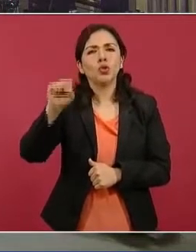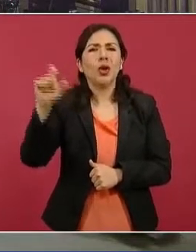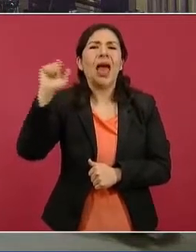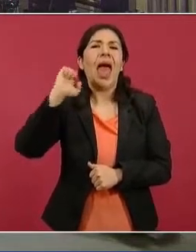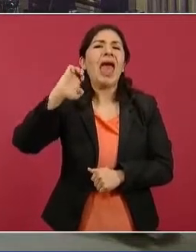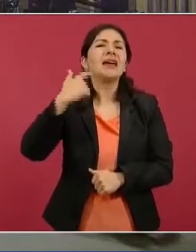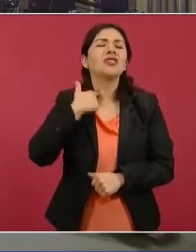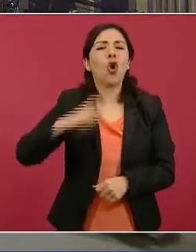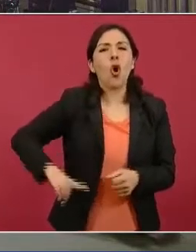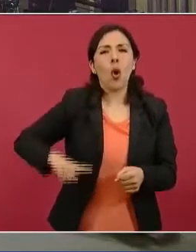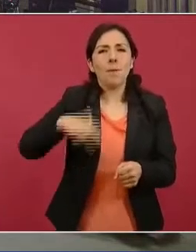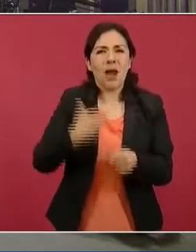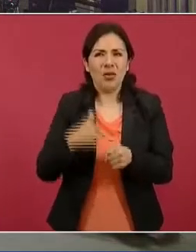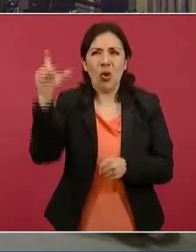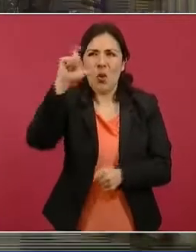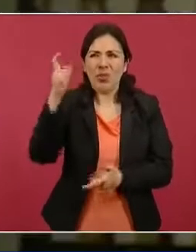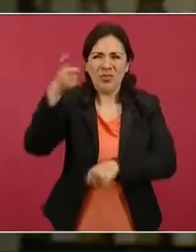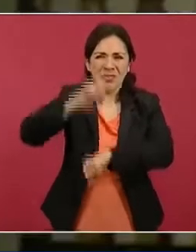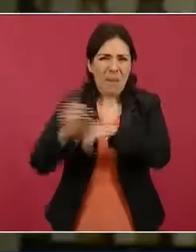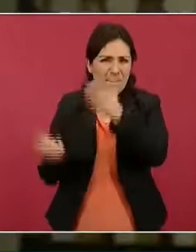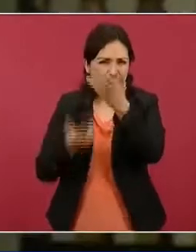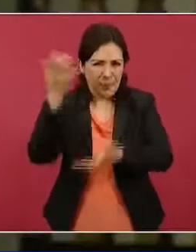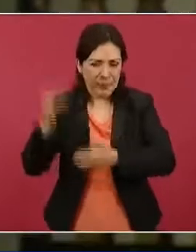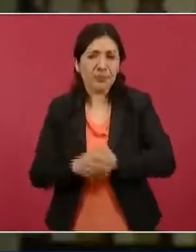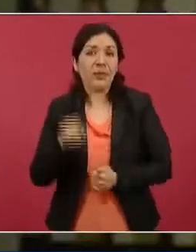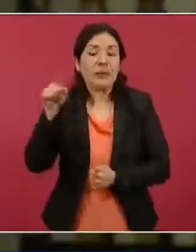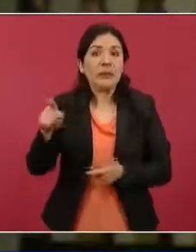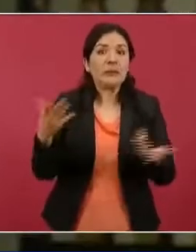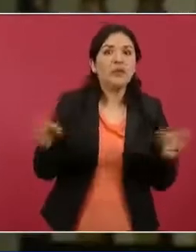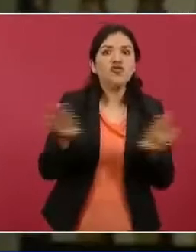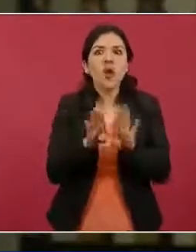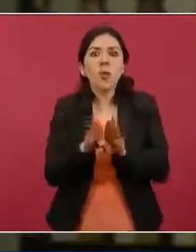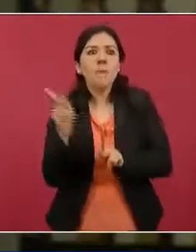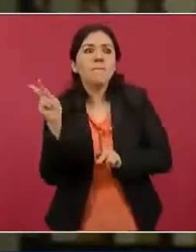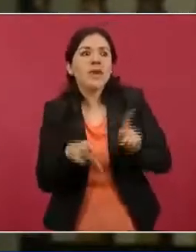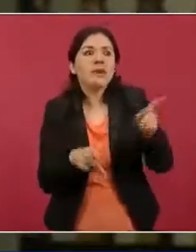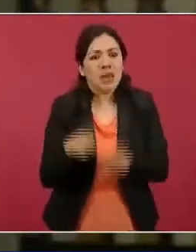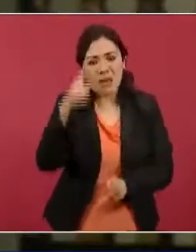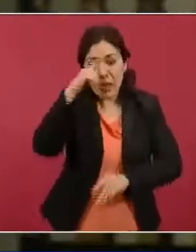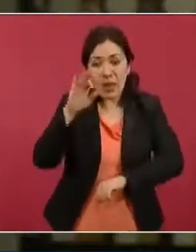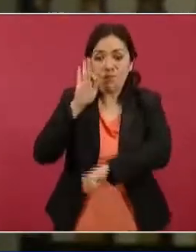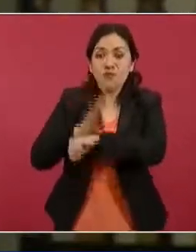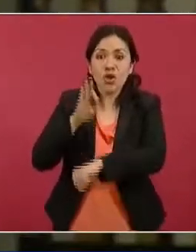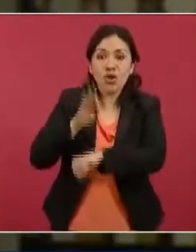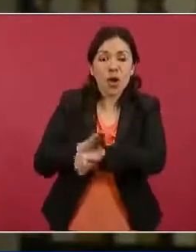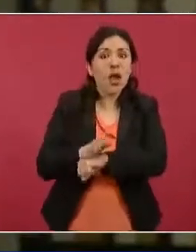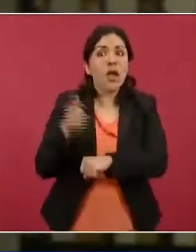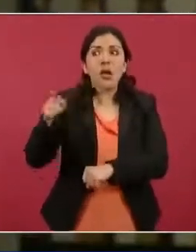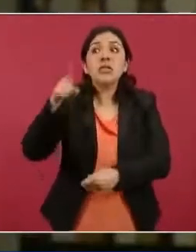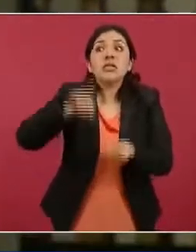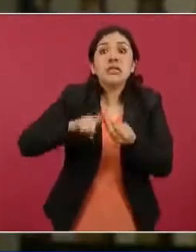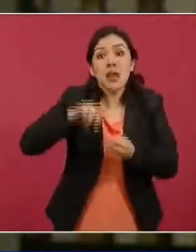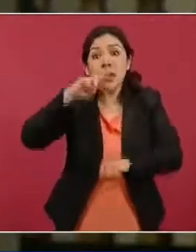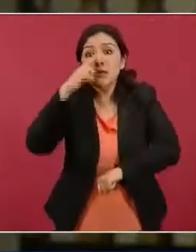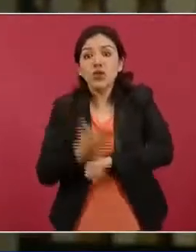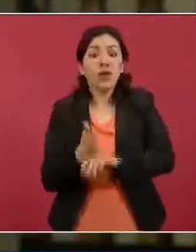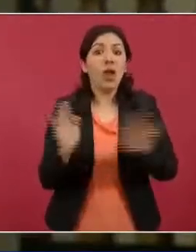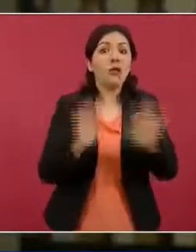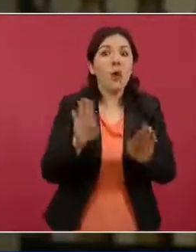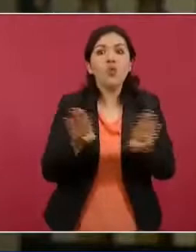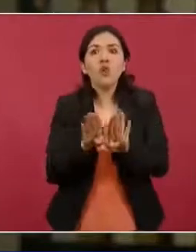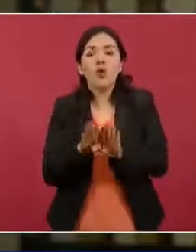tragedia, bueno, pues hizo circo, maroma y teatro para tratar de negar la responsabilidad que había al respecto de